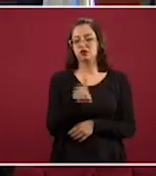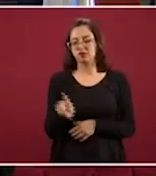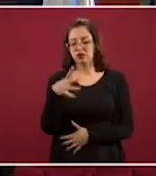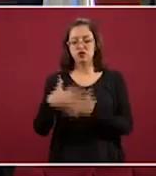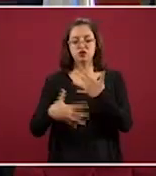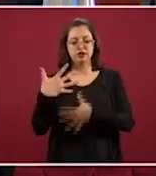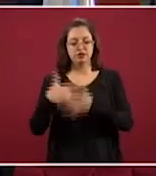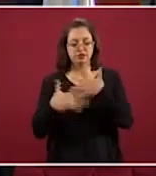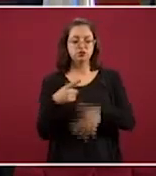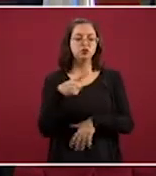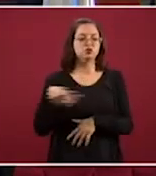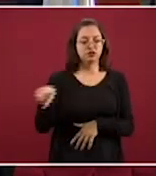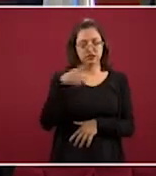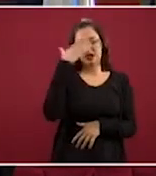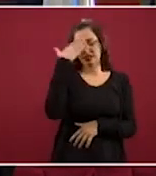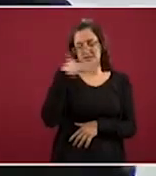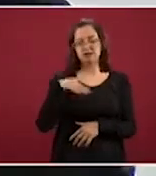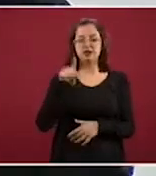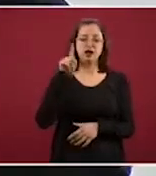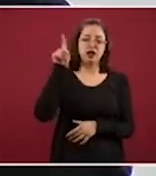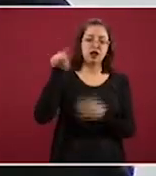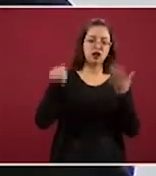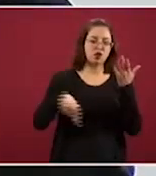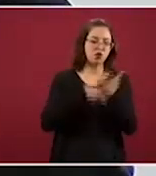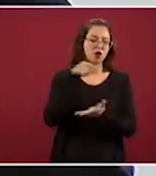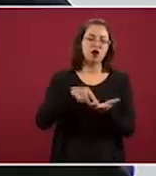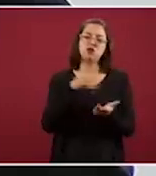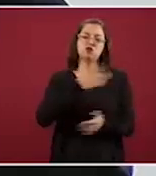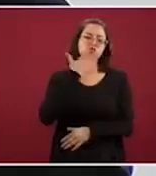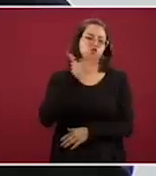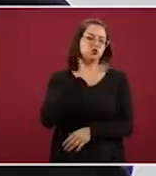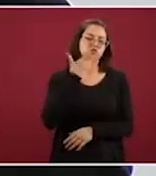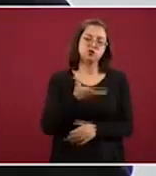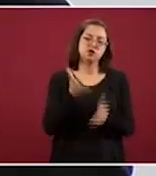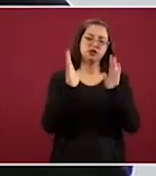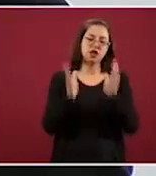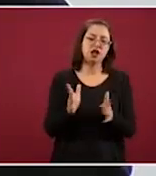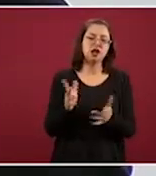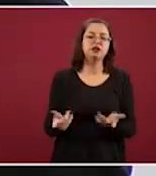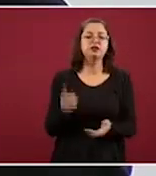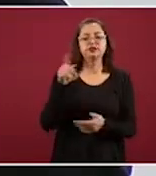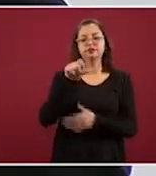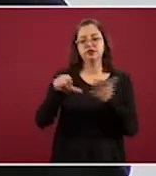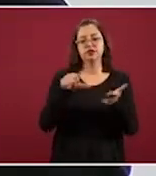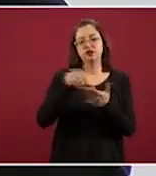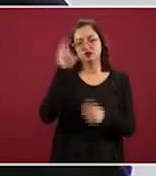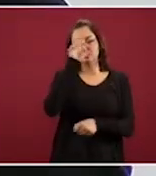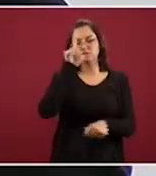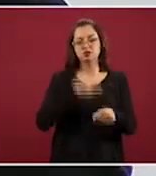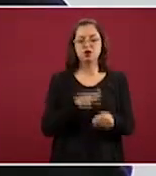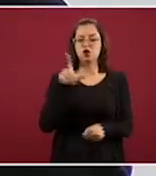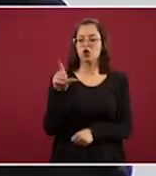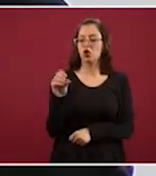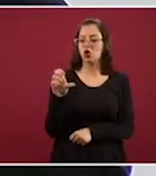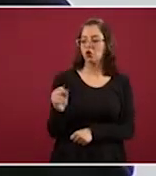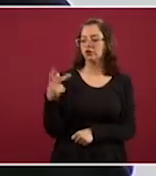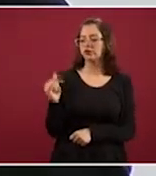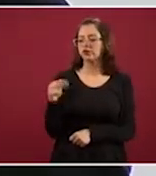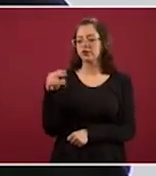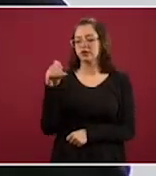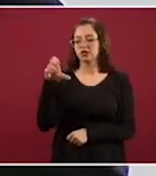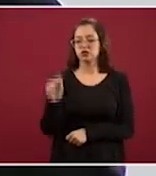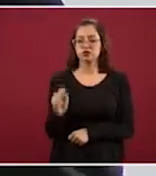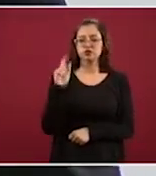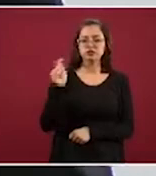en lo que ya conocen como el lugar donde usualmente se hacen, que es el Centro Cultural Los Pinos, por lo que representa o lo